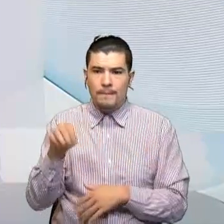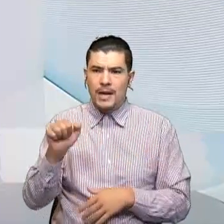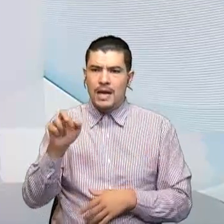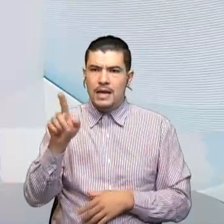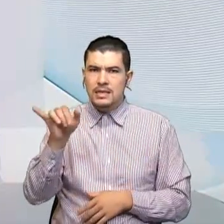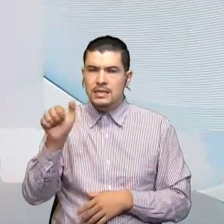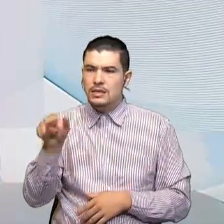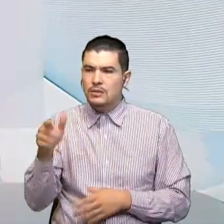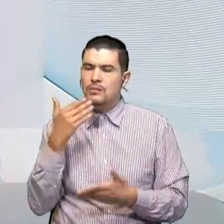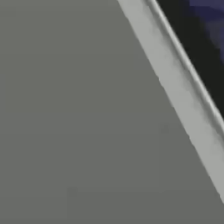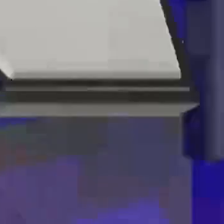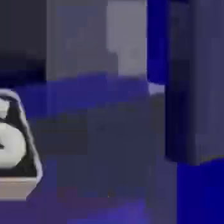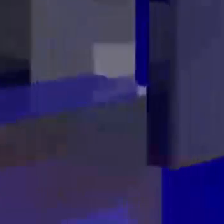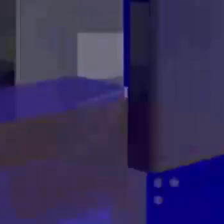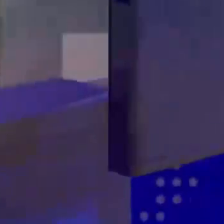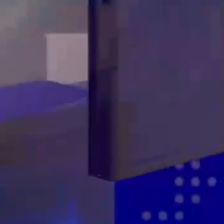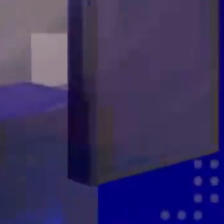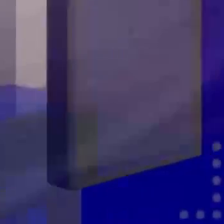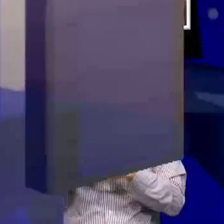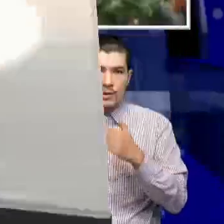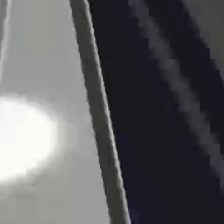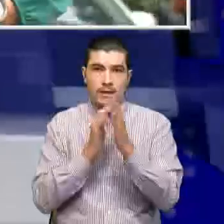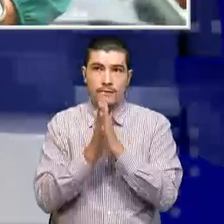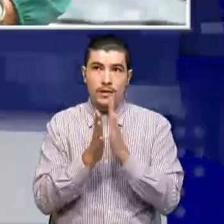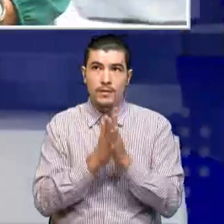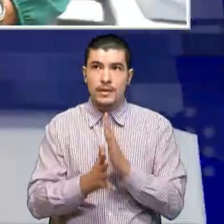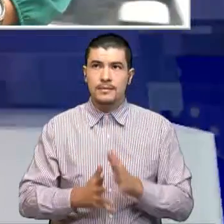muy buenas tardes. Adelante con todos los detalles.